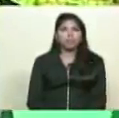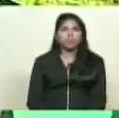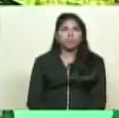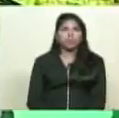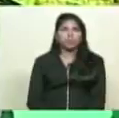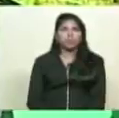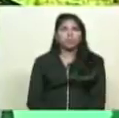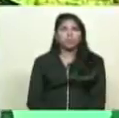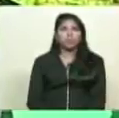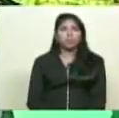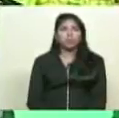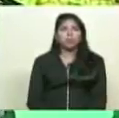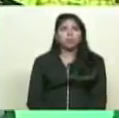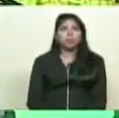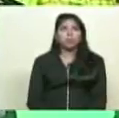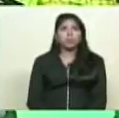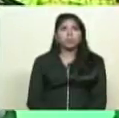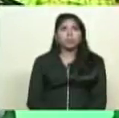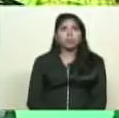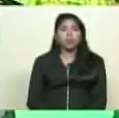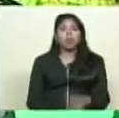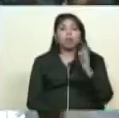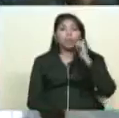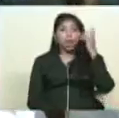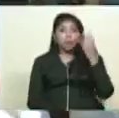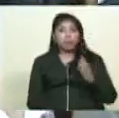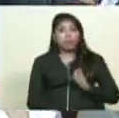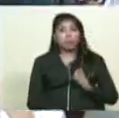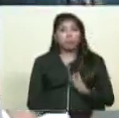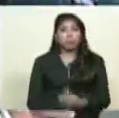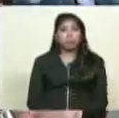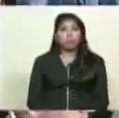compañero. ¡Chávez vive!